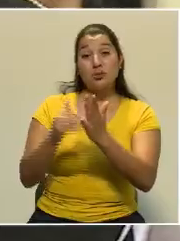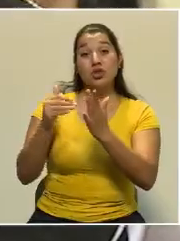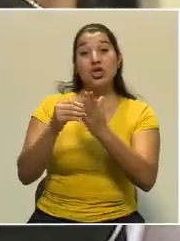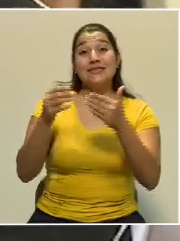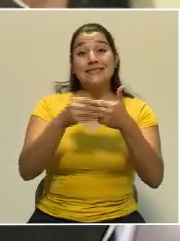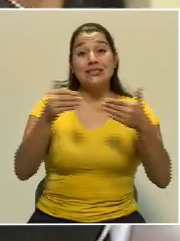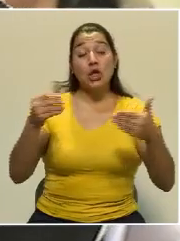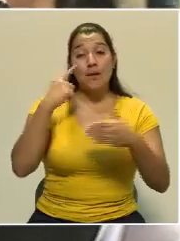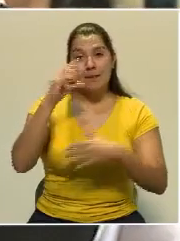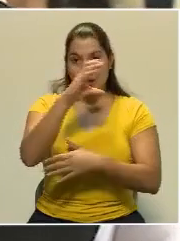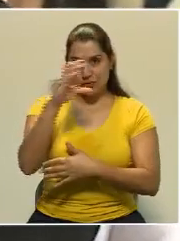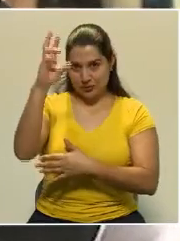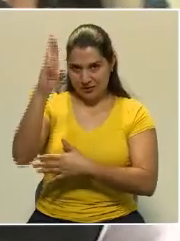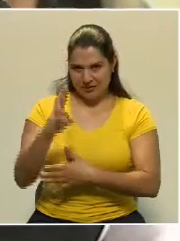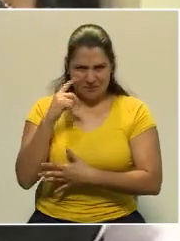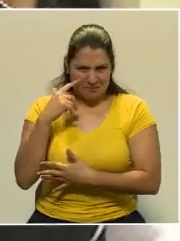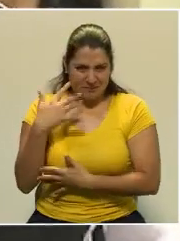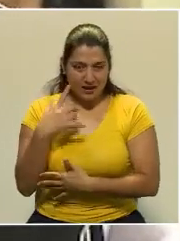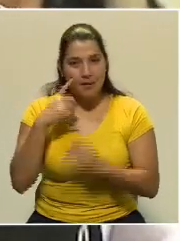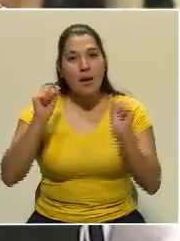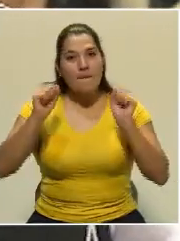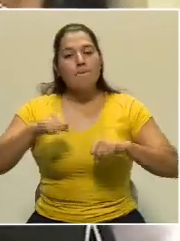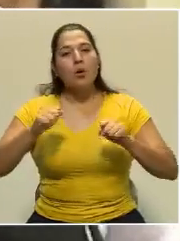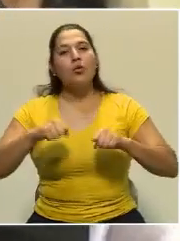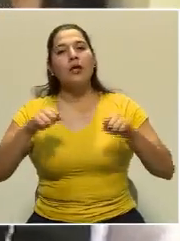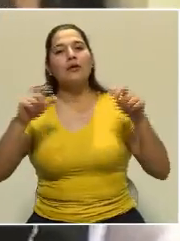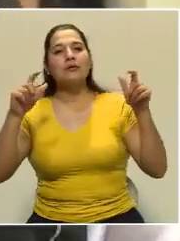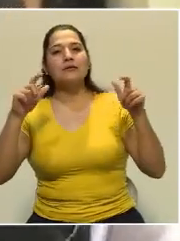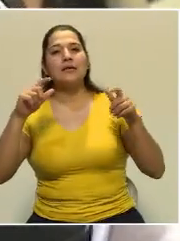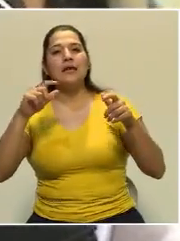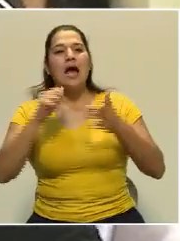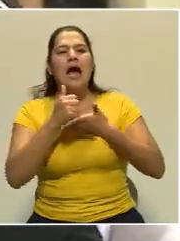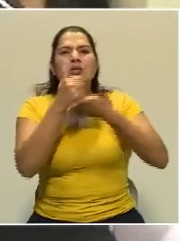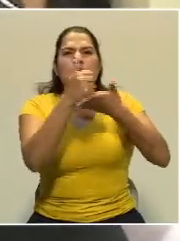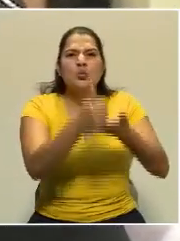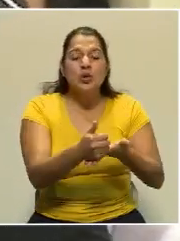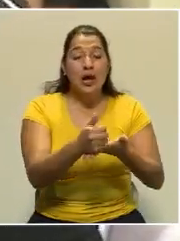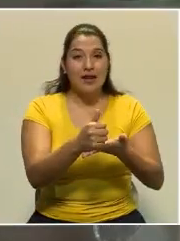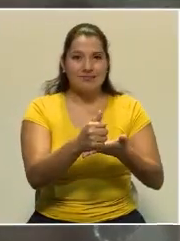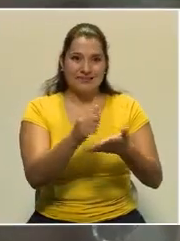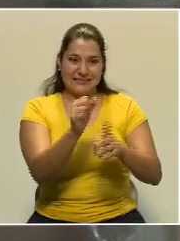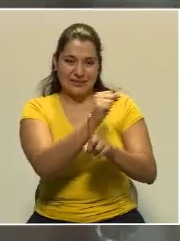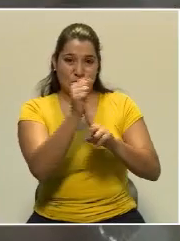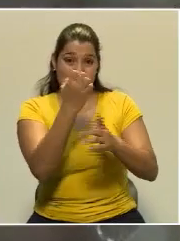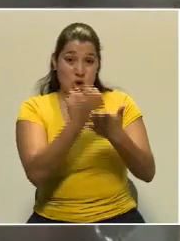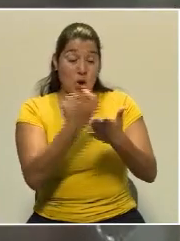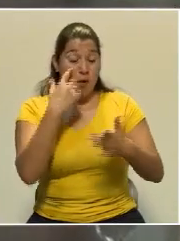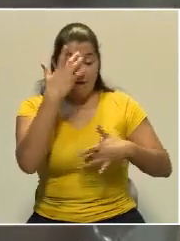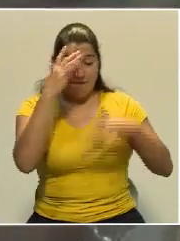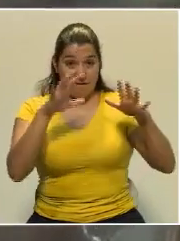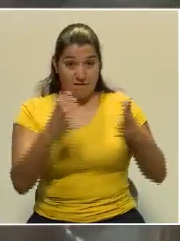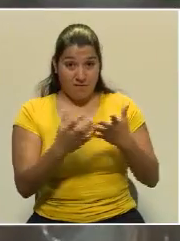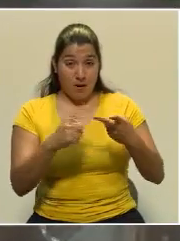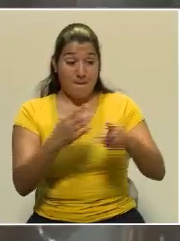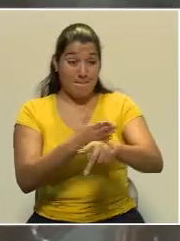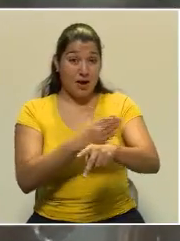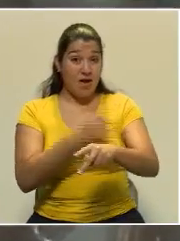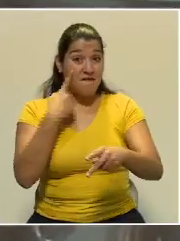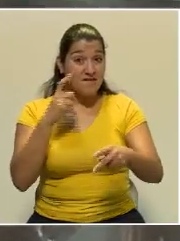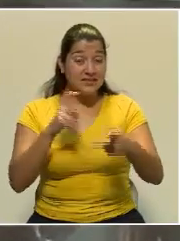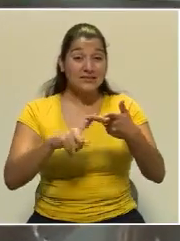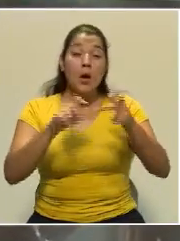Costa Rica, con el fin de mitigar los efectos generados por la pandemia, reforzar la sostenibilidad fiscal y mantener el